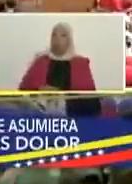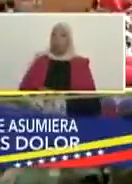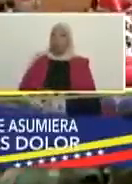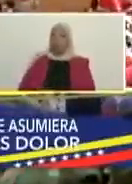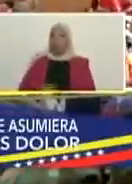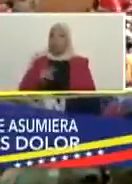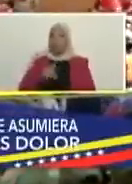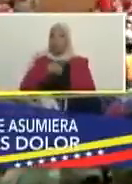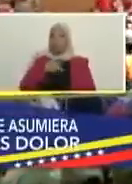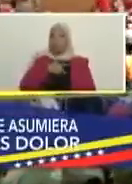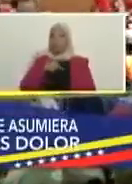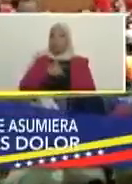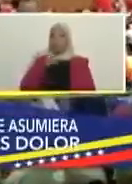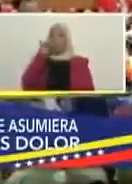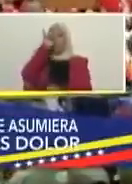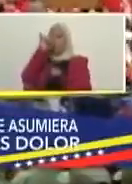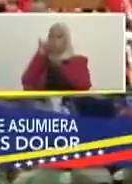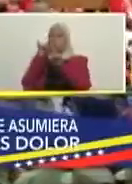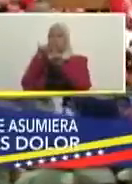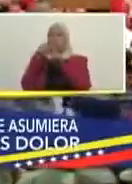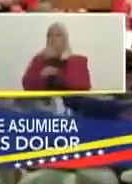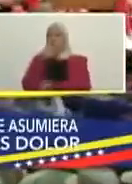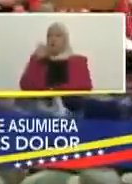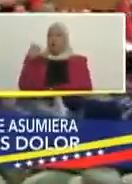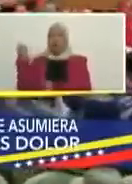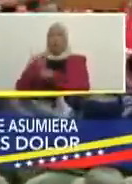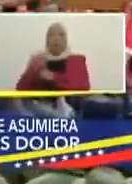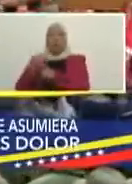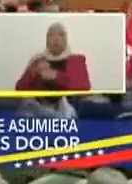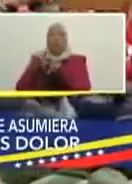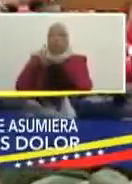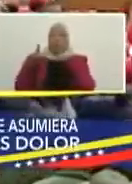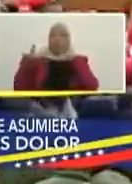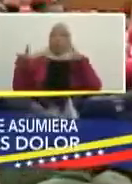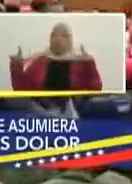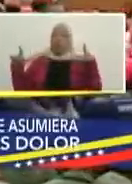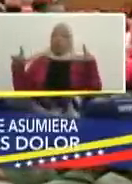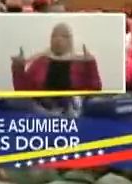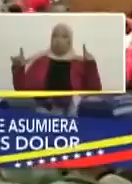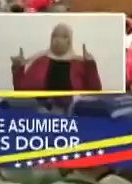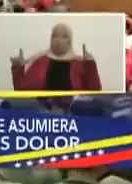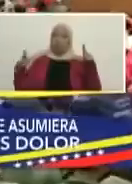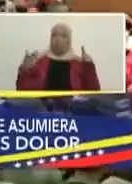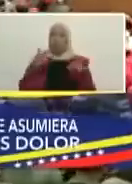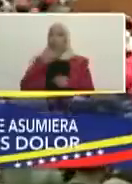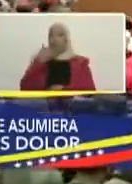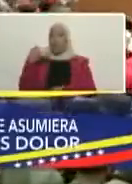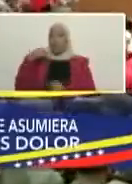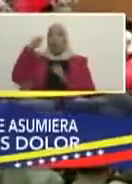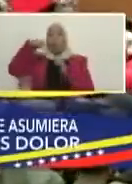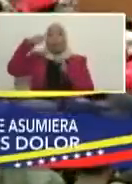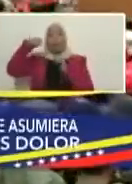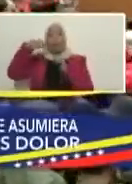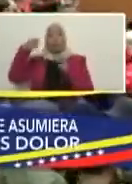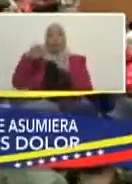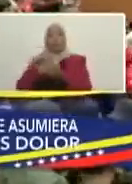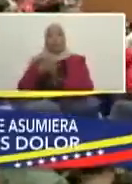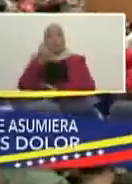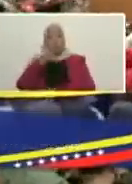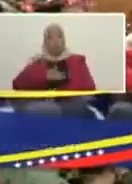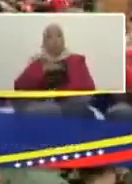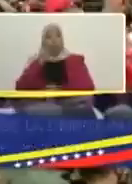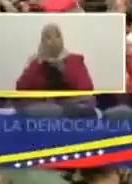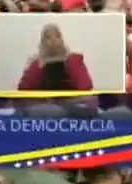y supera cualquier expectativa de la mejor obra literaria, de la mejor película o serial que ustedes puedan